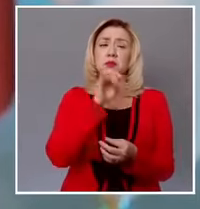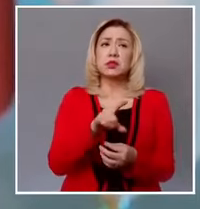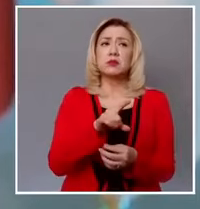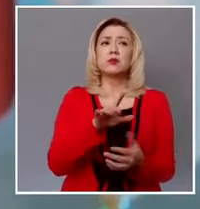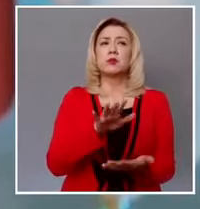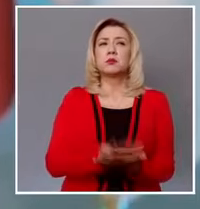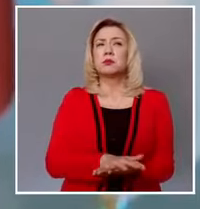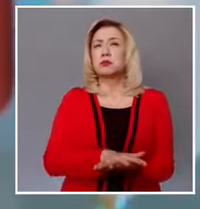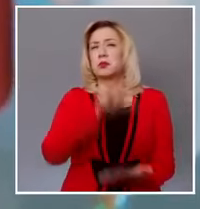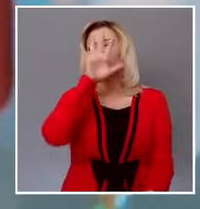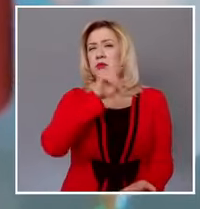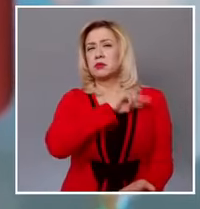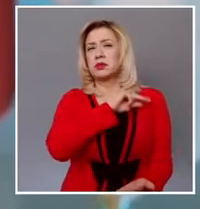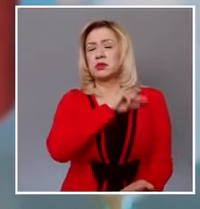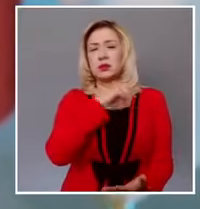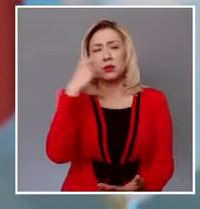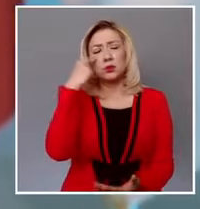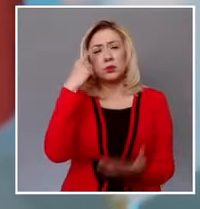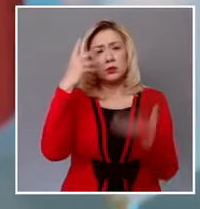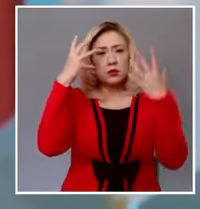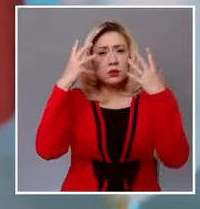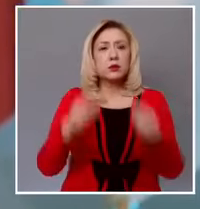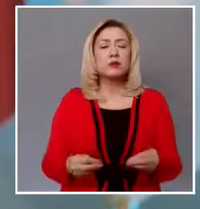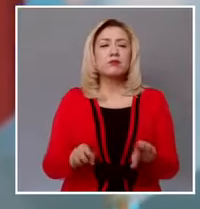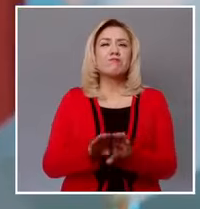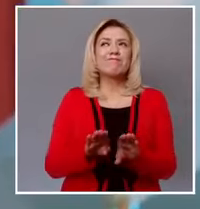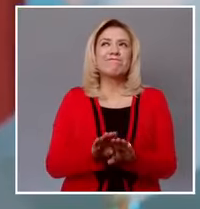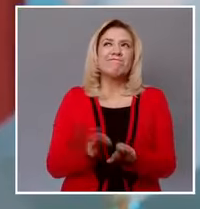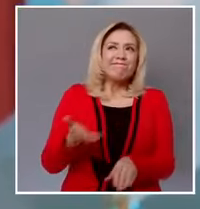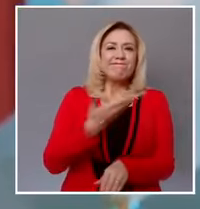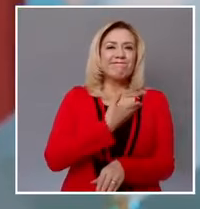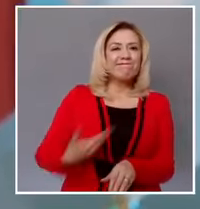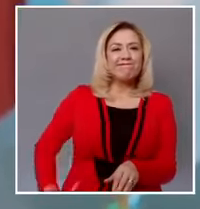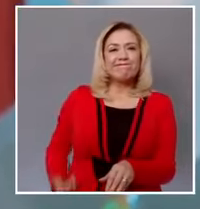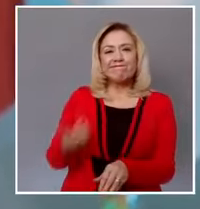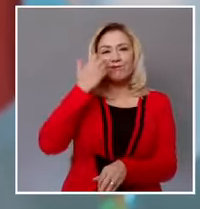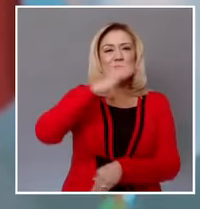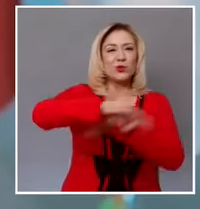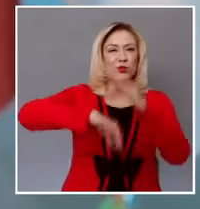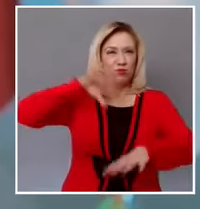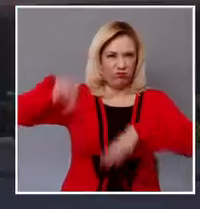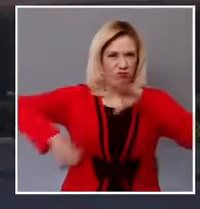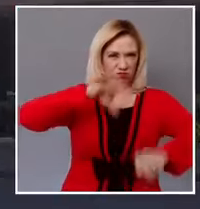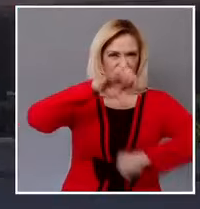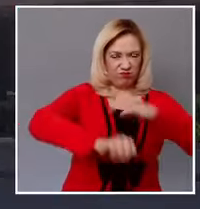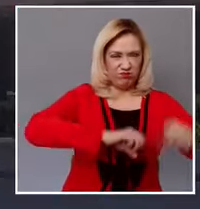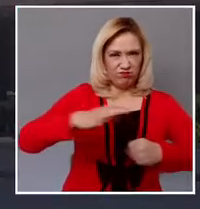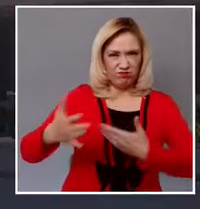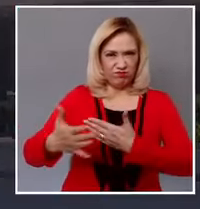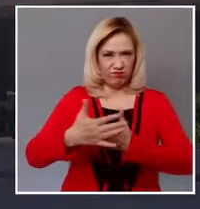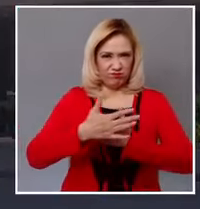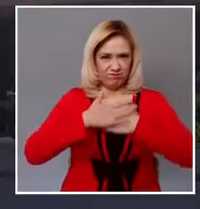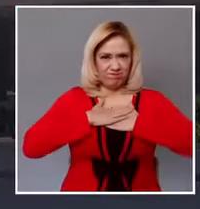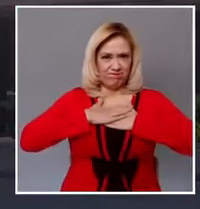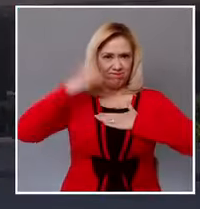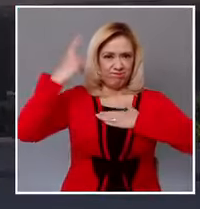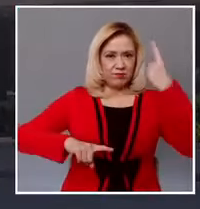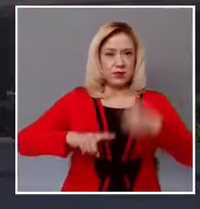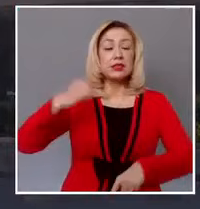la alta concentración del poder en el Ejecutivo y una mayoría dominante en el Legislativo, es cuando resulta